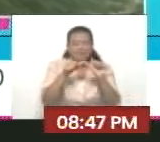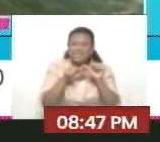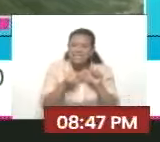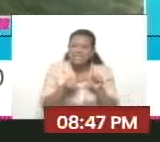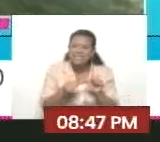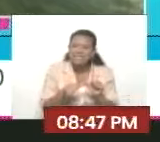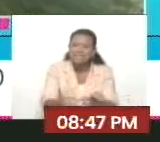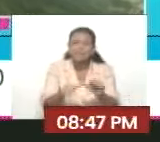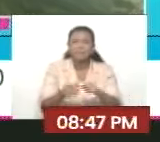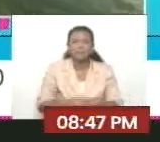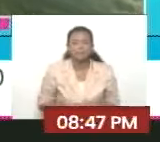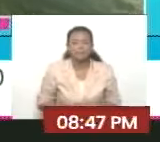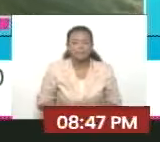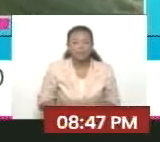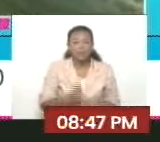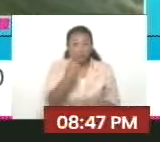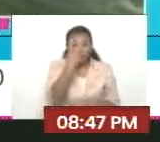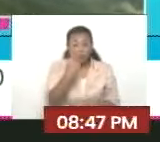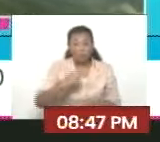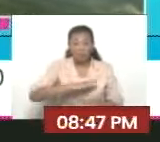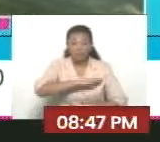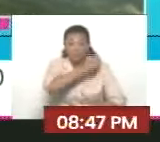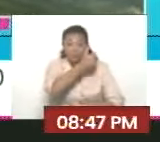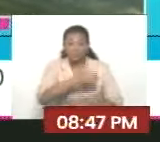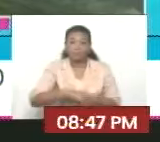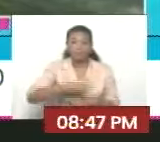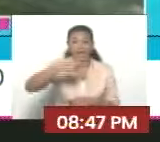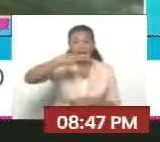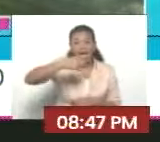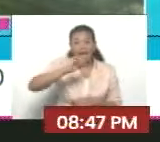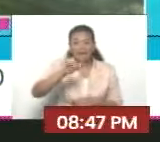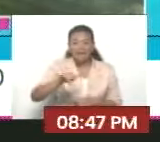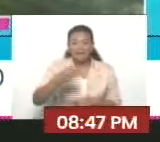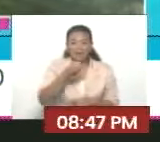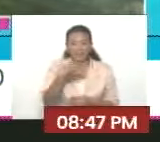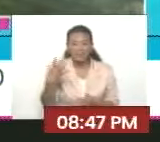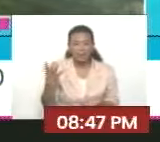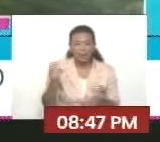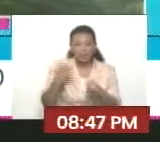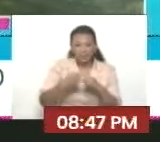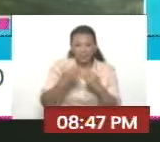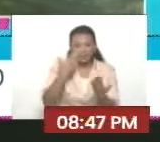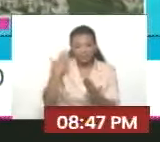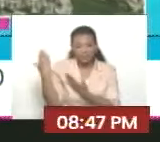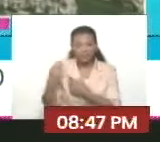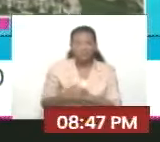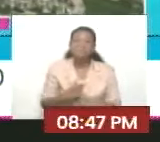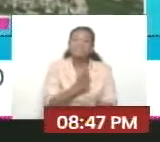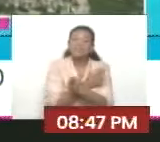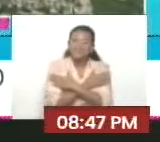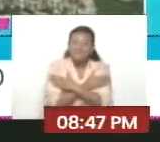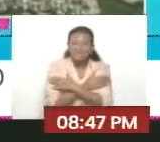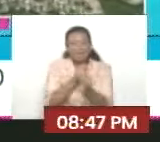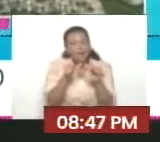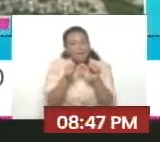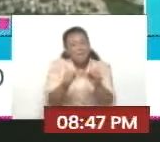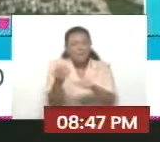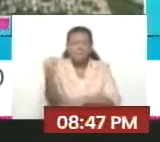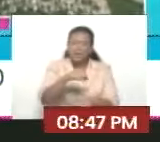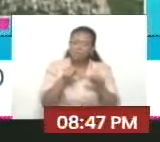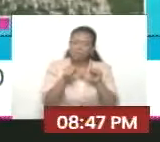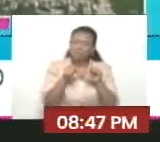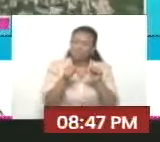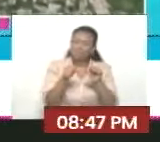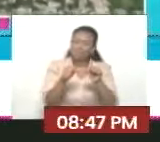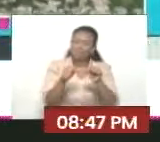Blanco. Primer oficial Arlen G. Blanco, de la Policía del Estado Miranda. Bueno, que Dios te bendiga. Amén. Te felicito. Sigue adelante.